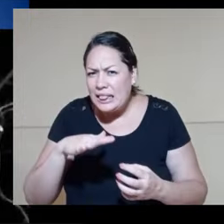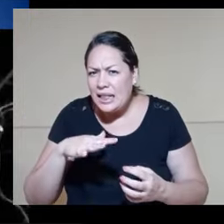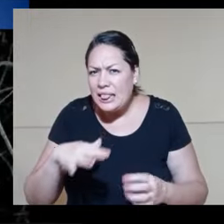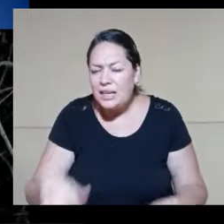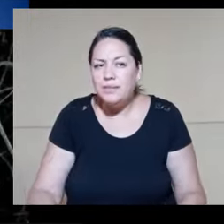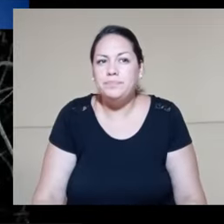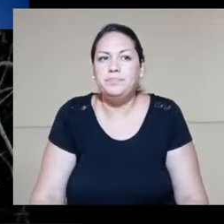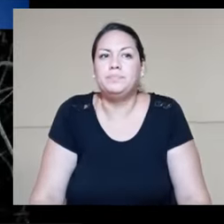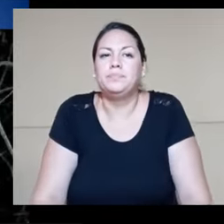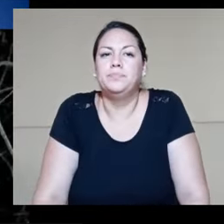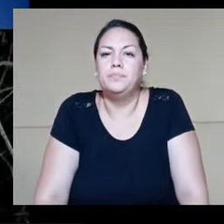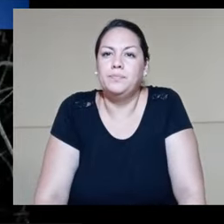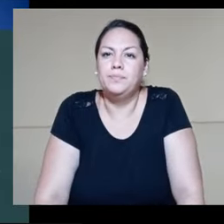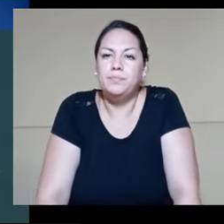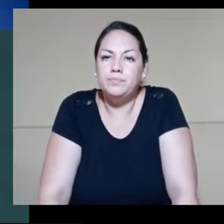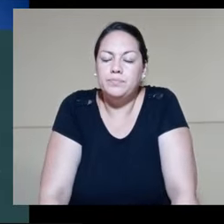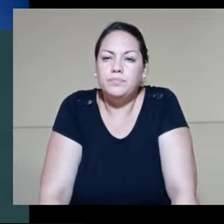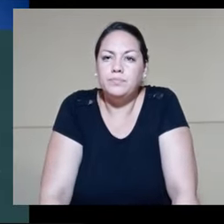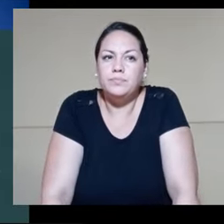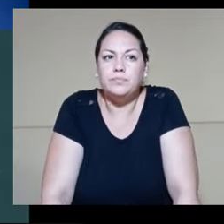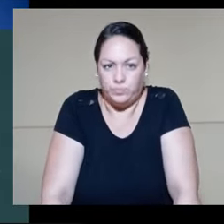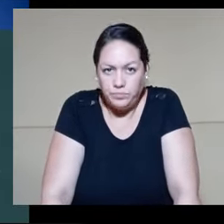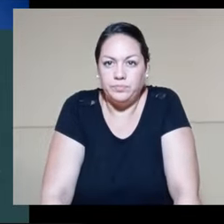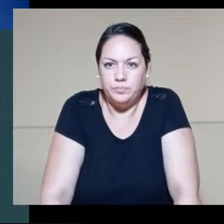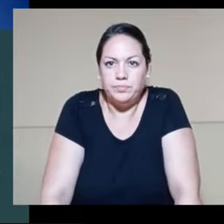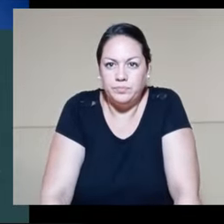¿Lo entendieron?